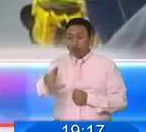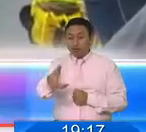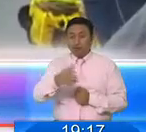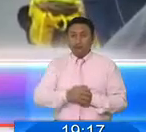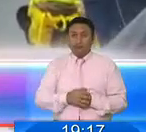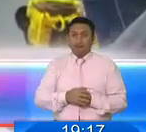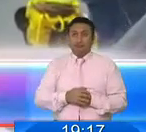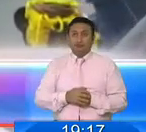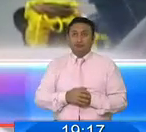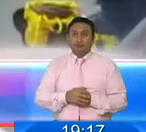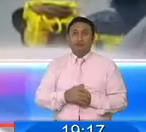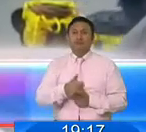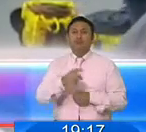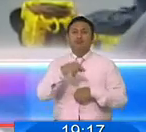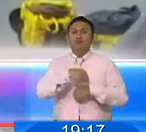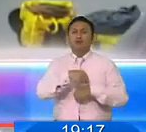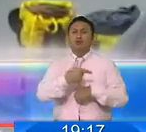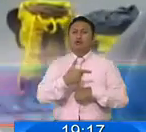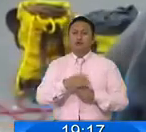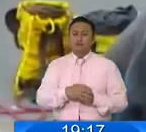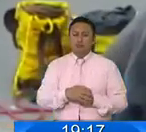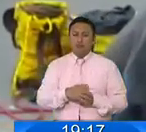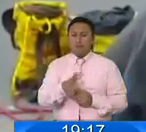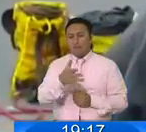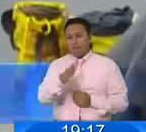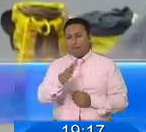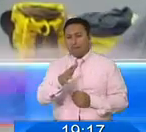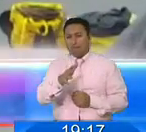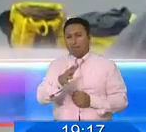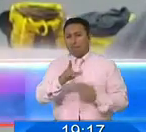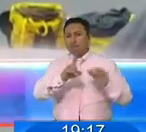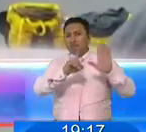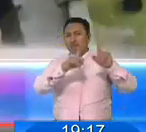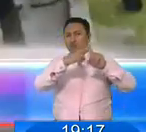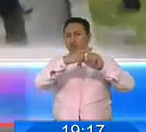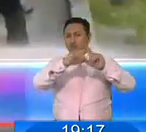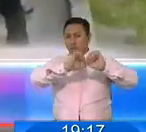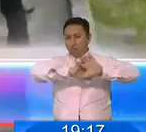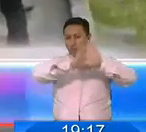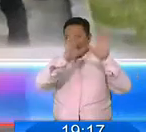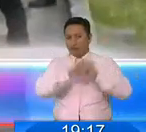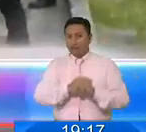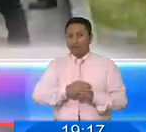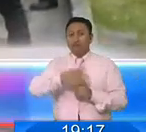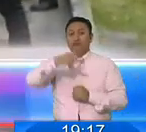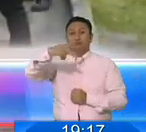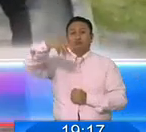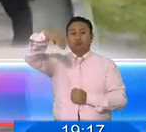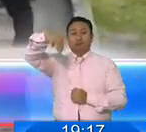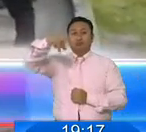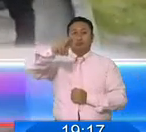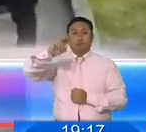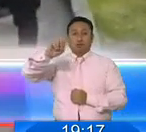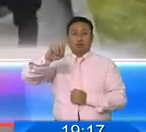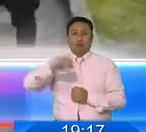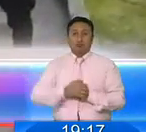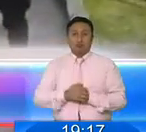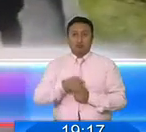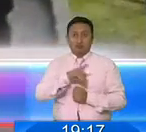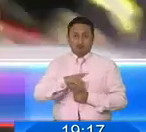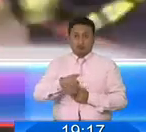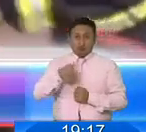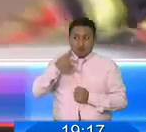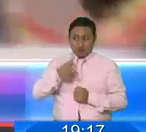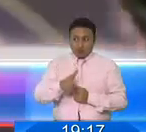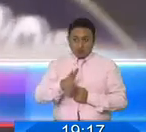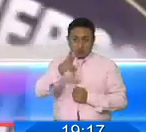a que se distinga mente mente este hecho ese día aproximadamente a las seis y media de la mañana en el kilómetro 20 encontraron las huellas por donde bajo el vehículo